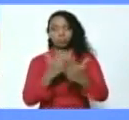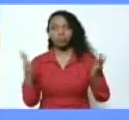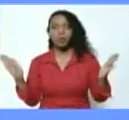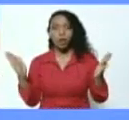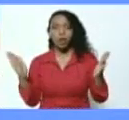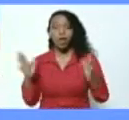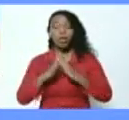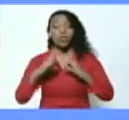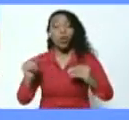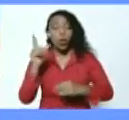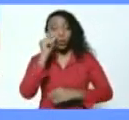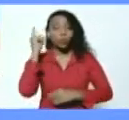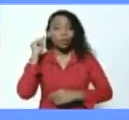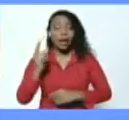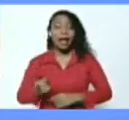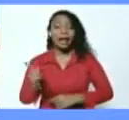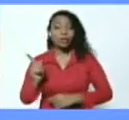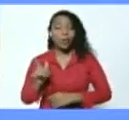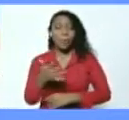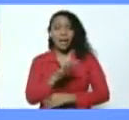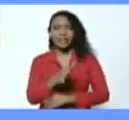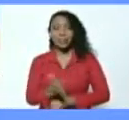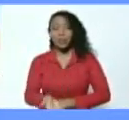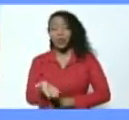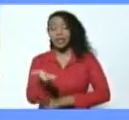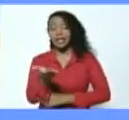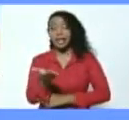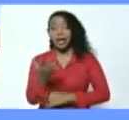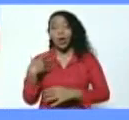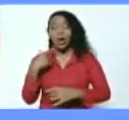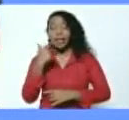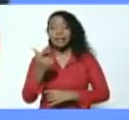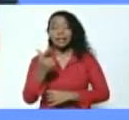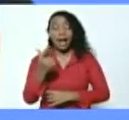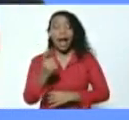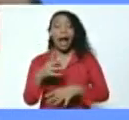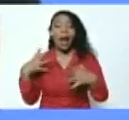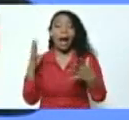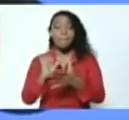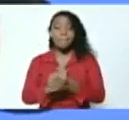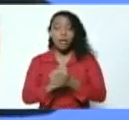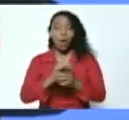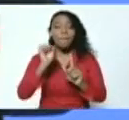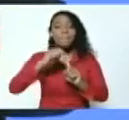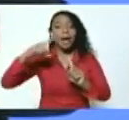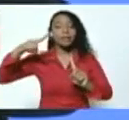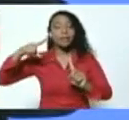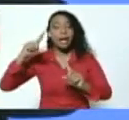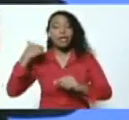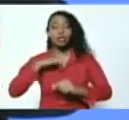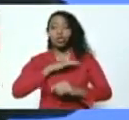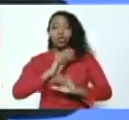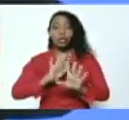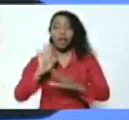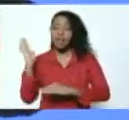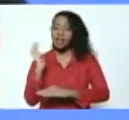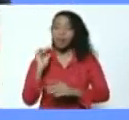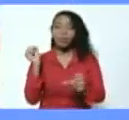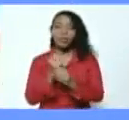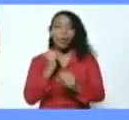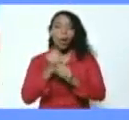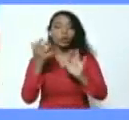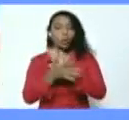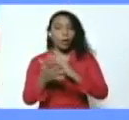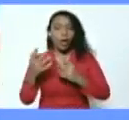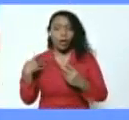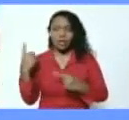de todos y todas. Me parece muy importante lo que decía el compañero de Palestina también. Ya nosotros lo veníamos trabajando, o lo